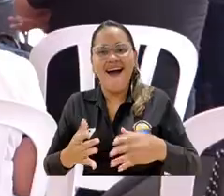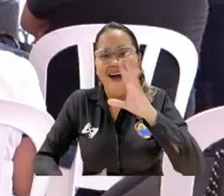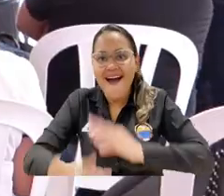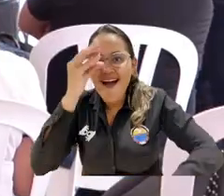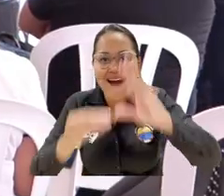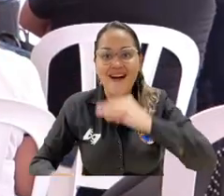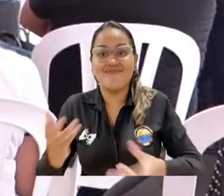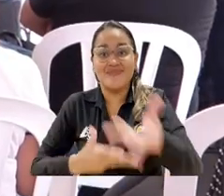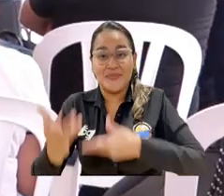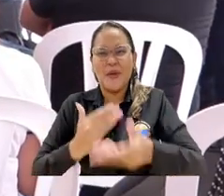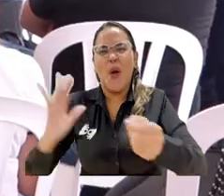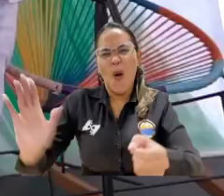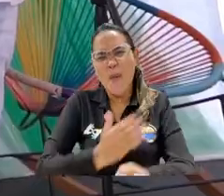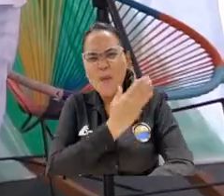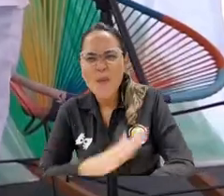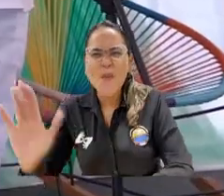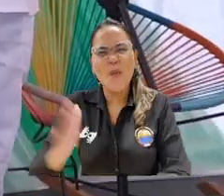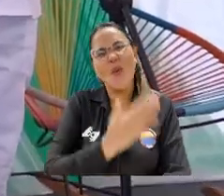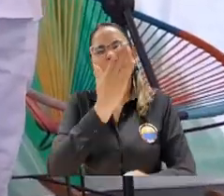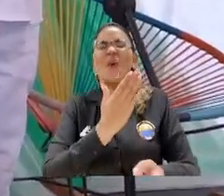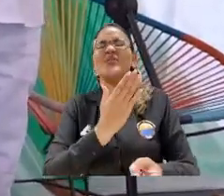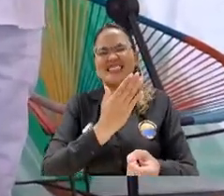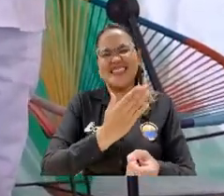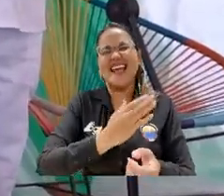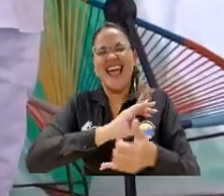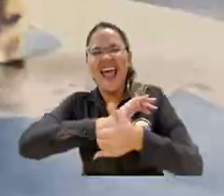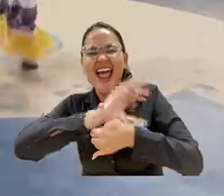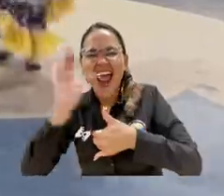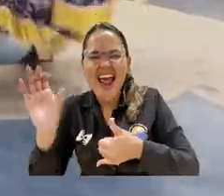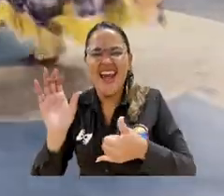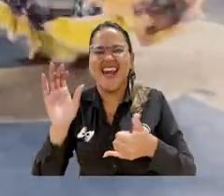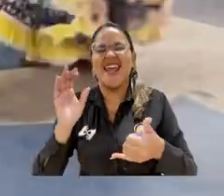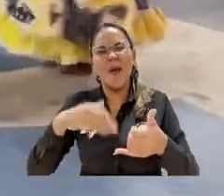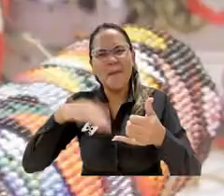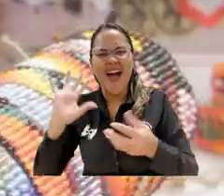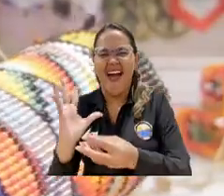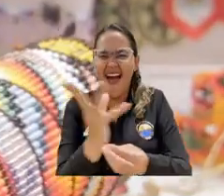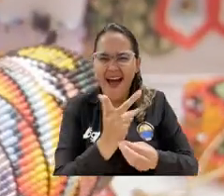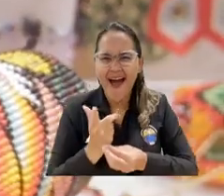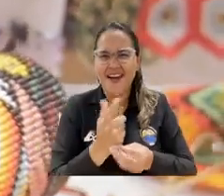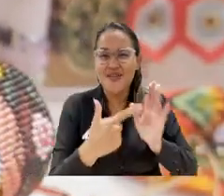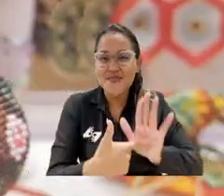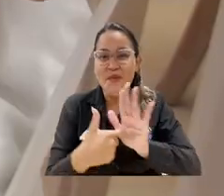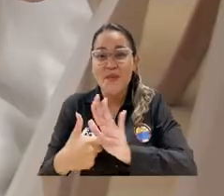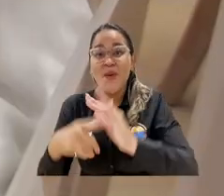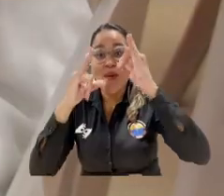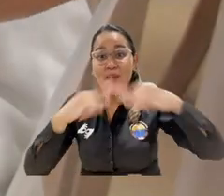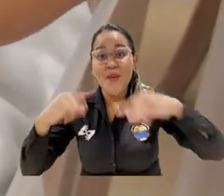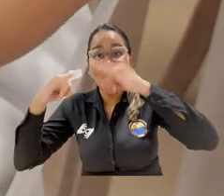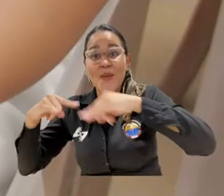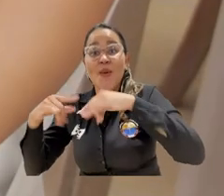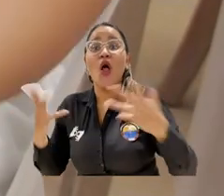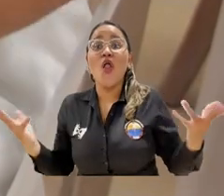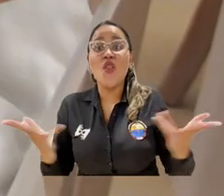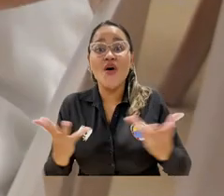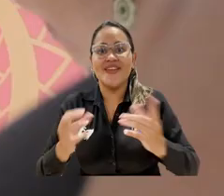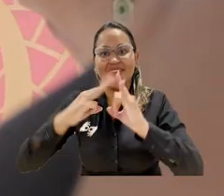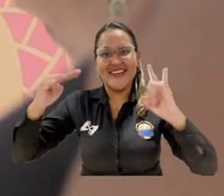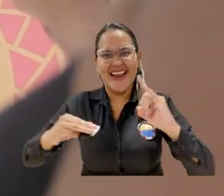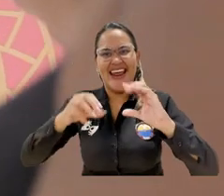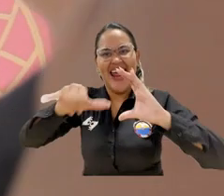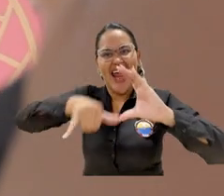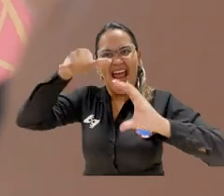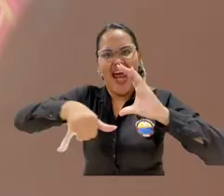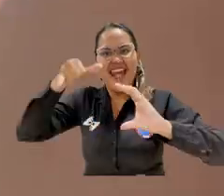siga manteniendo viva. Entre música folclórica, danzas tradicionales y un sinfín de artesanías, avanzó la feria en